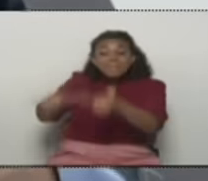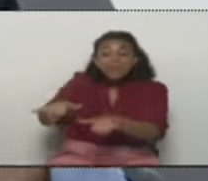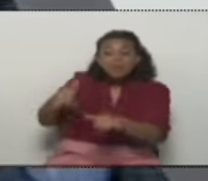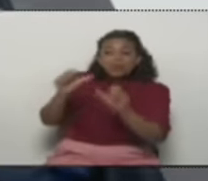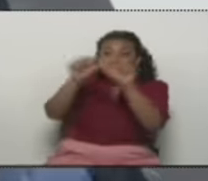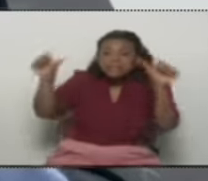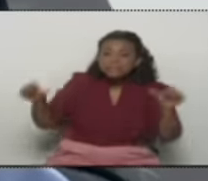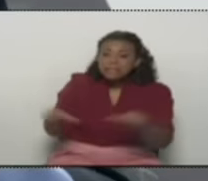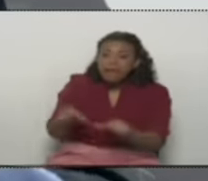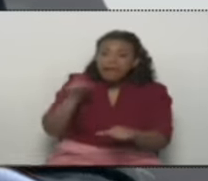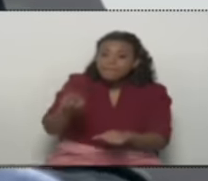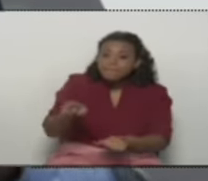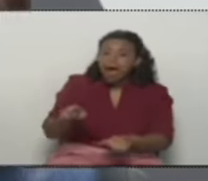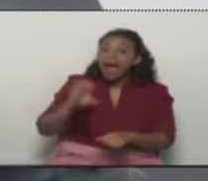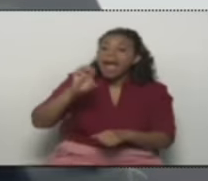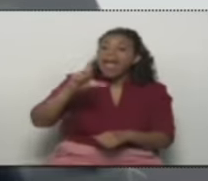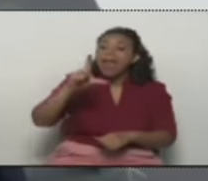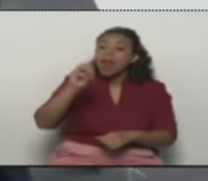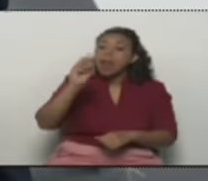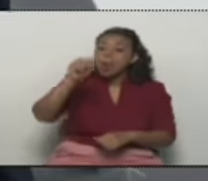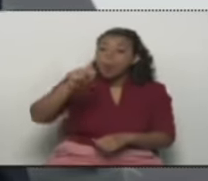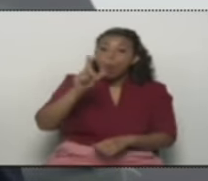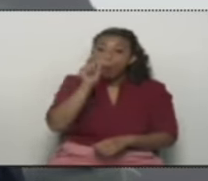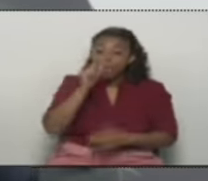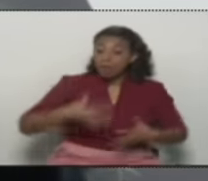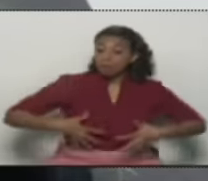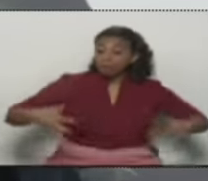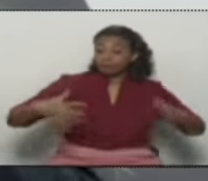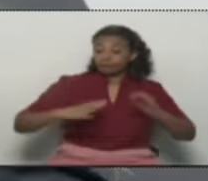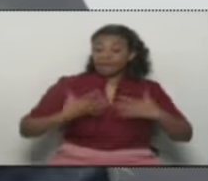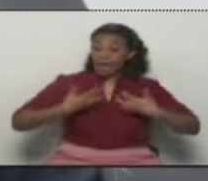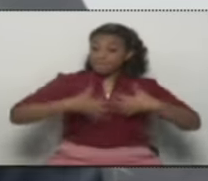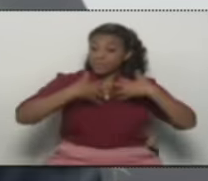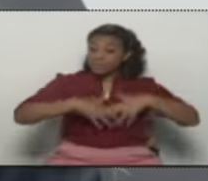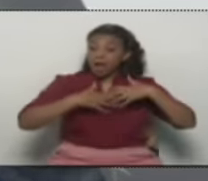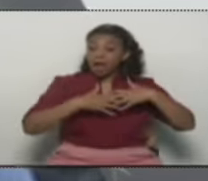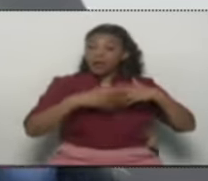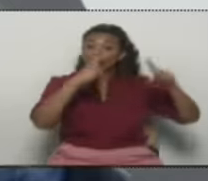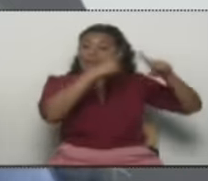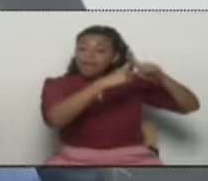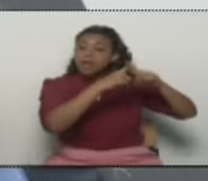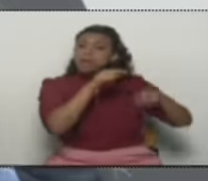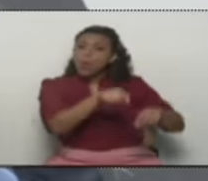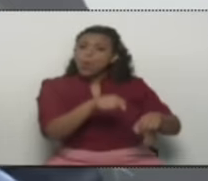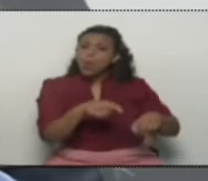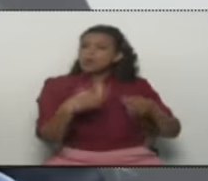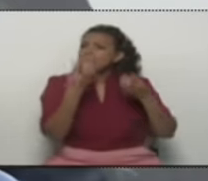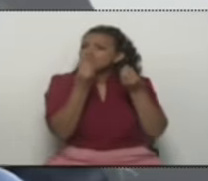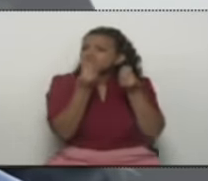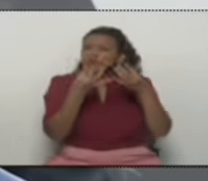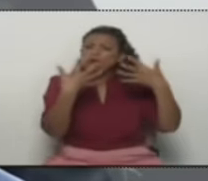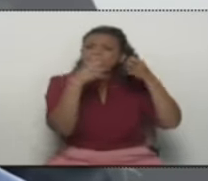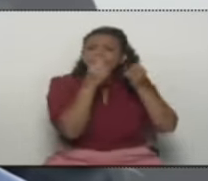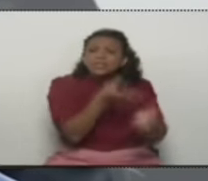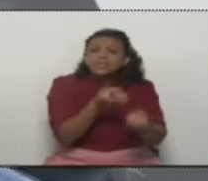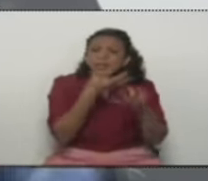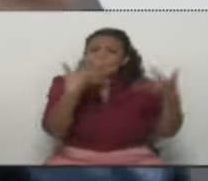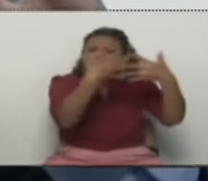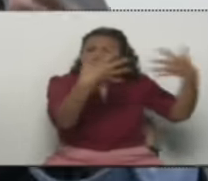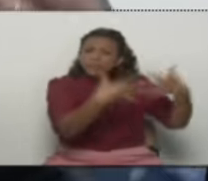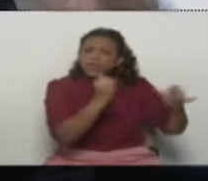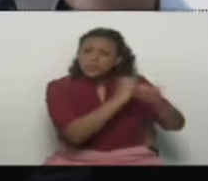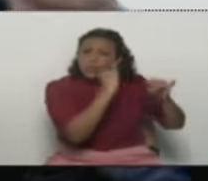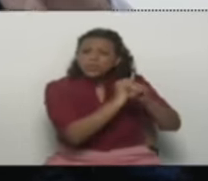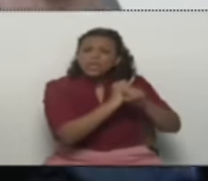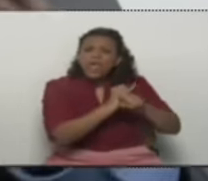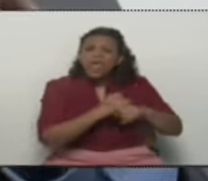eso aparece el señor Elon Musk, porque apareció una lluvia, no una persona, yo nada más pongo a una, pero aparecieron cientos de mensajes en las redes sociales diciendo,